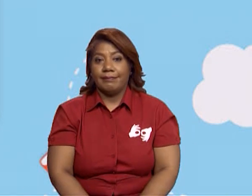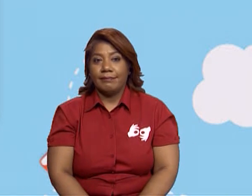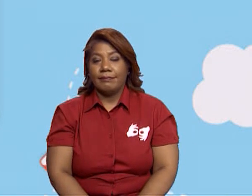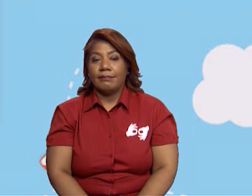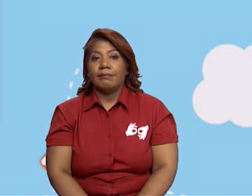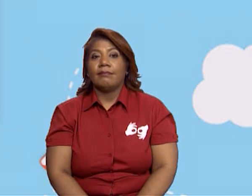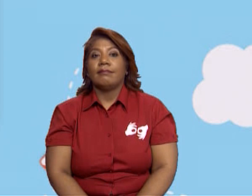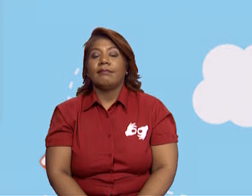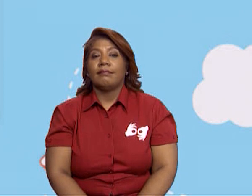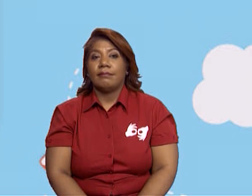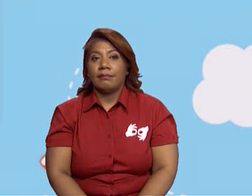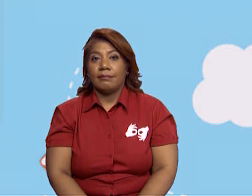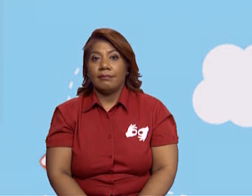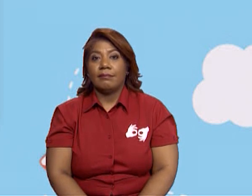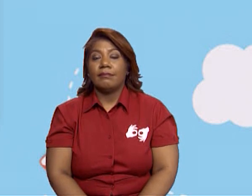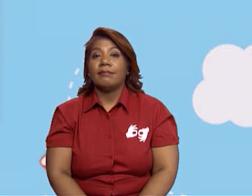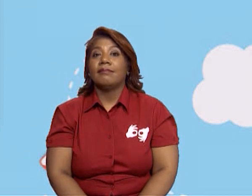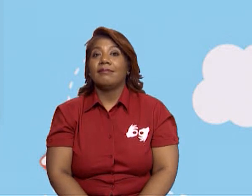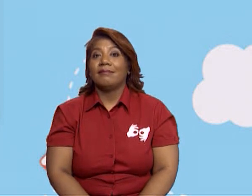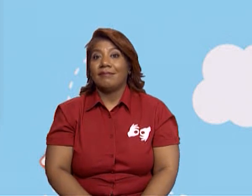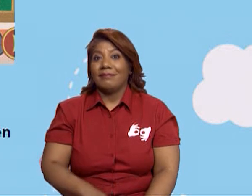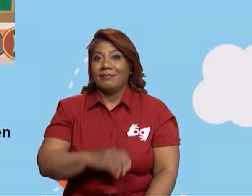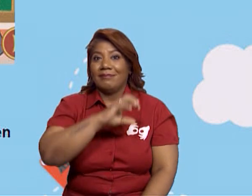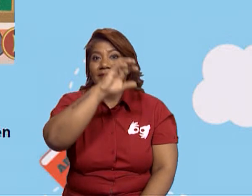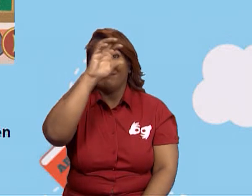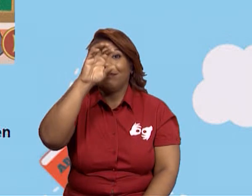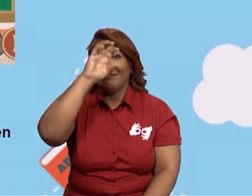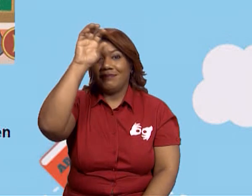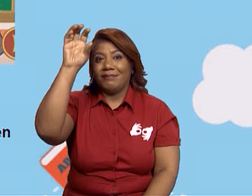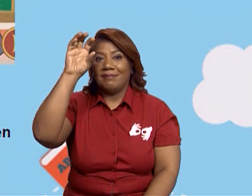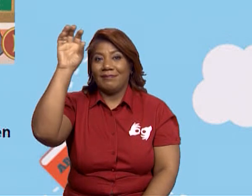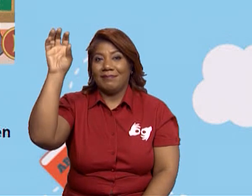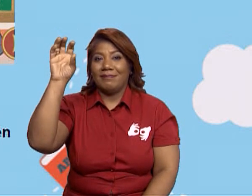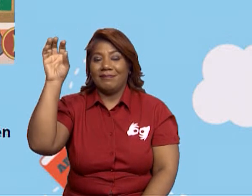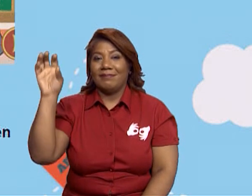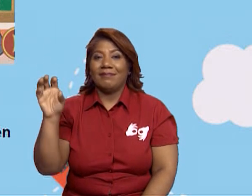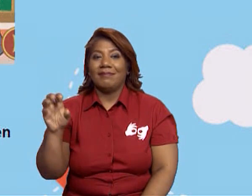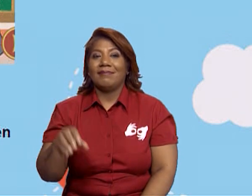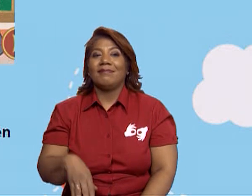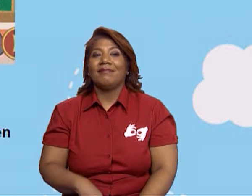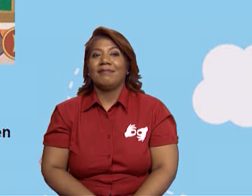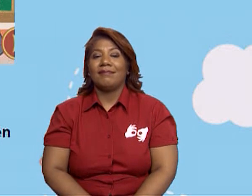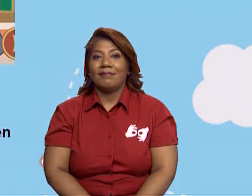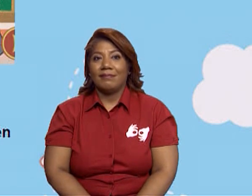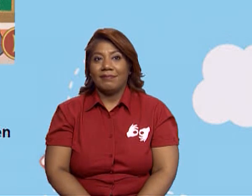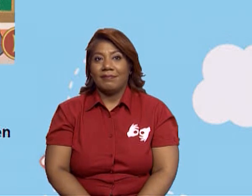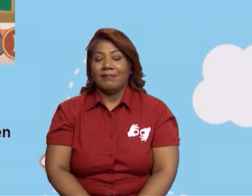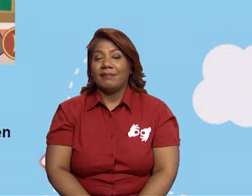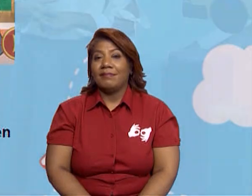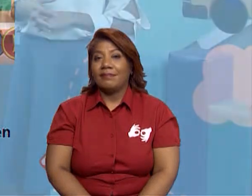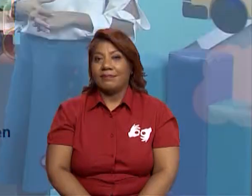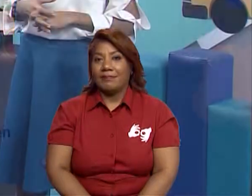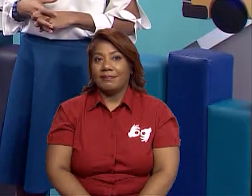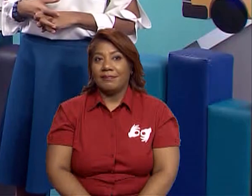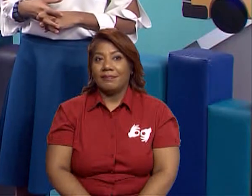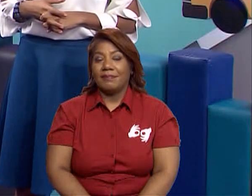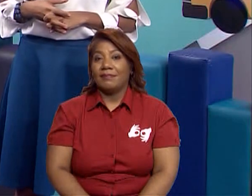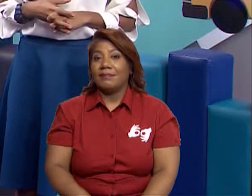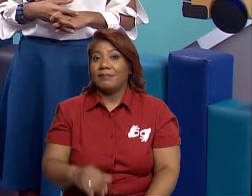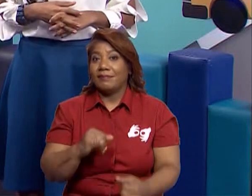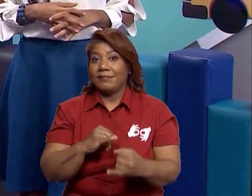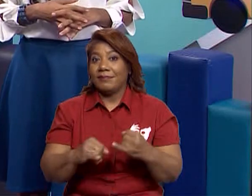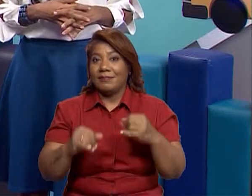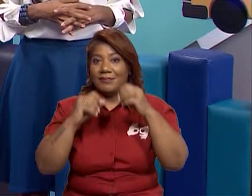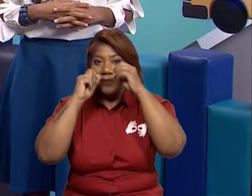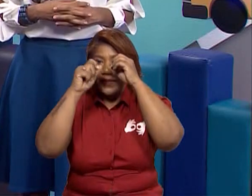gaseoso a líquido en las nubes. Muy bien. Nubes. Bien, tenemos un último video